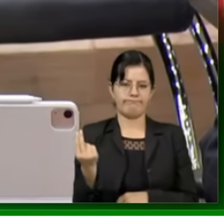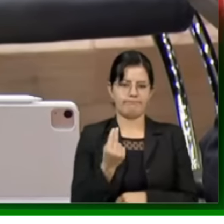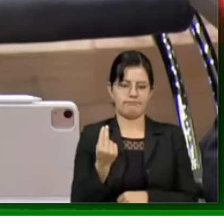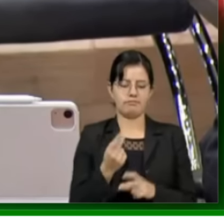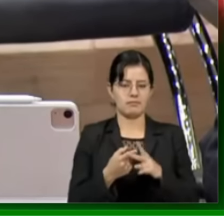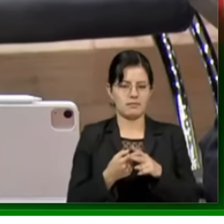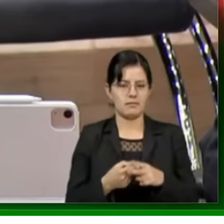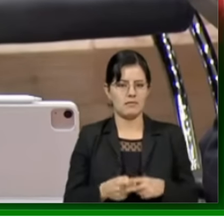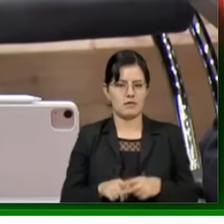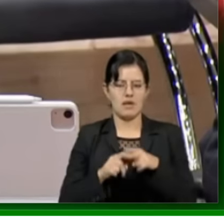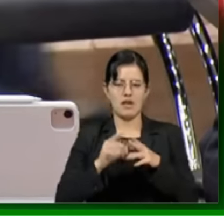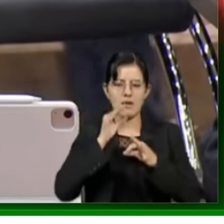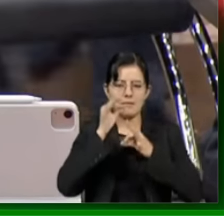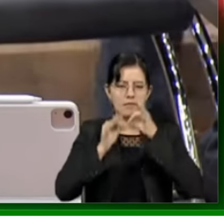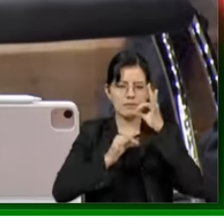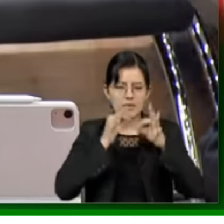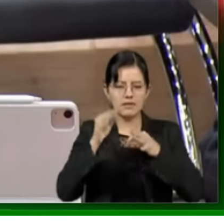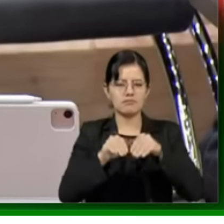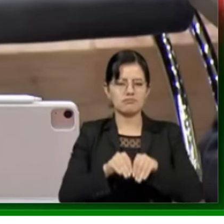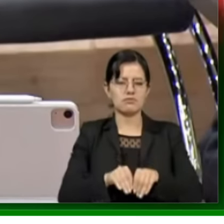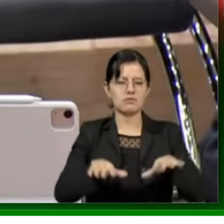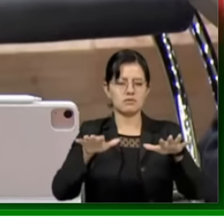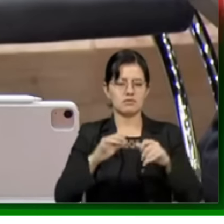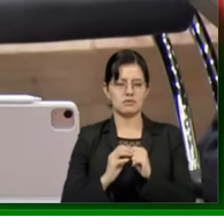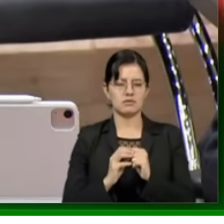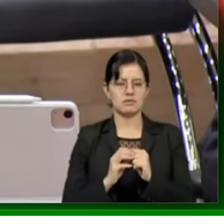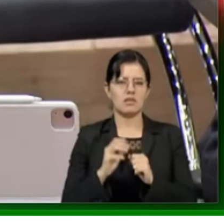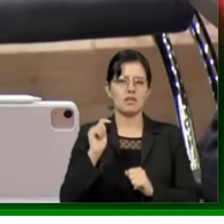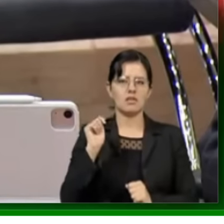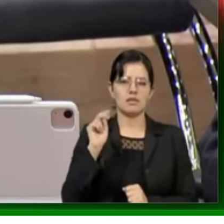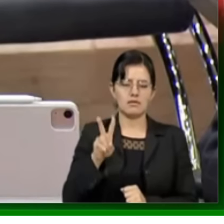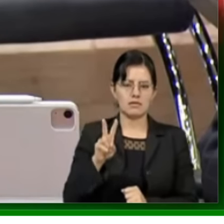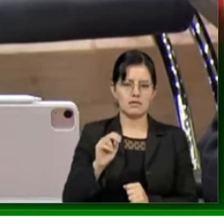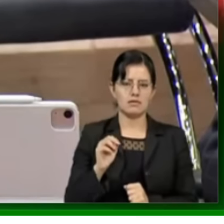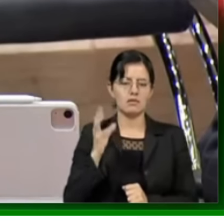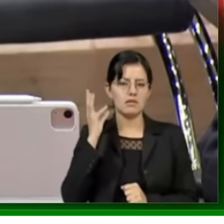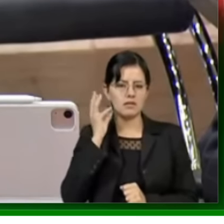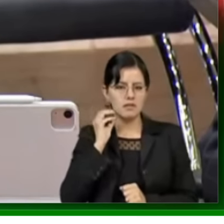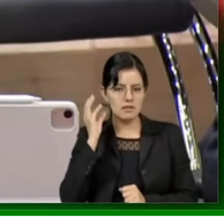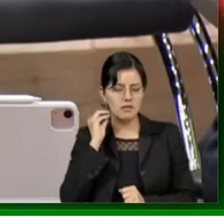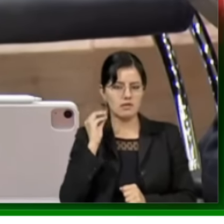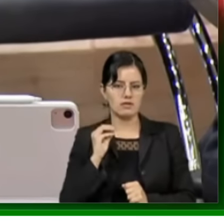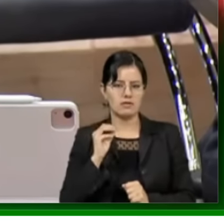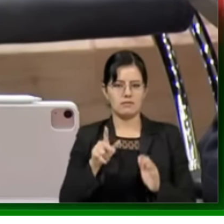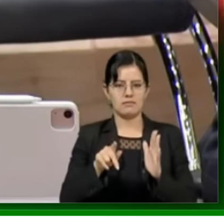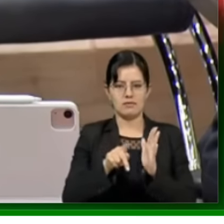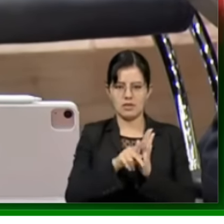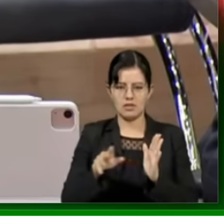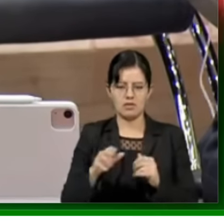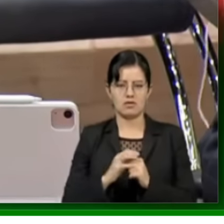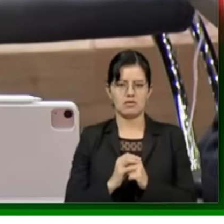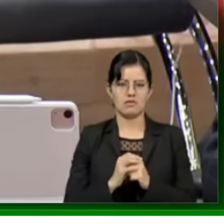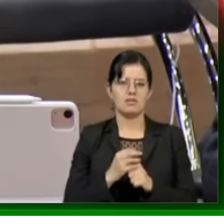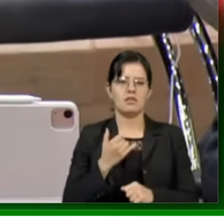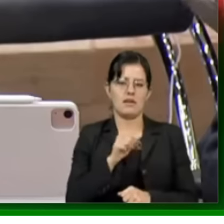inicie una campaña de difusión en televisión radio periódicos